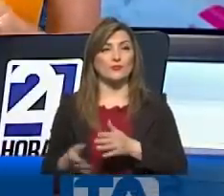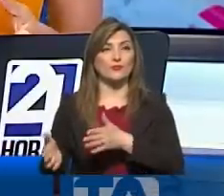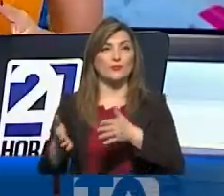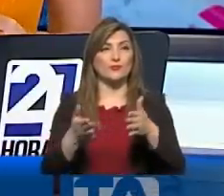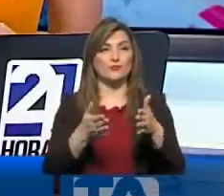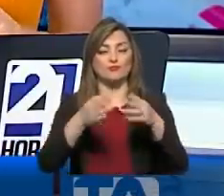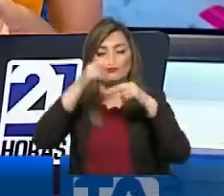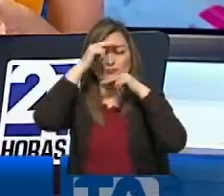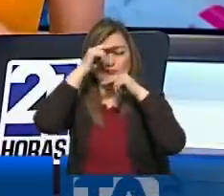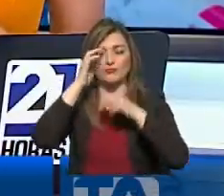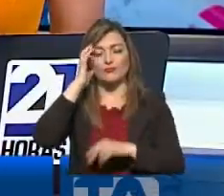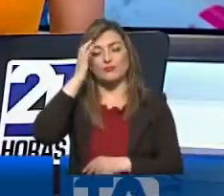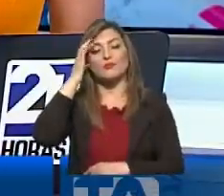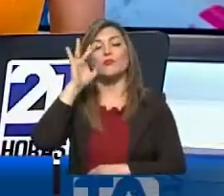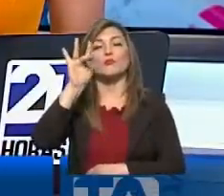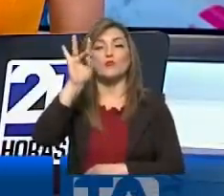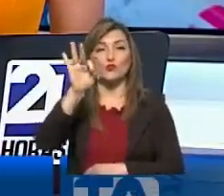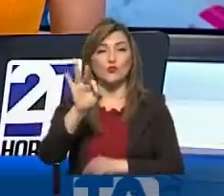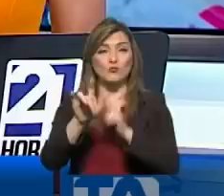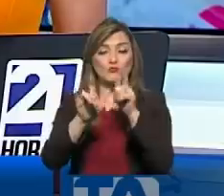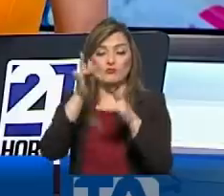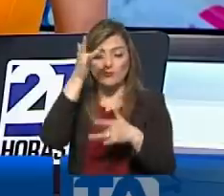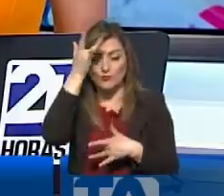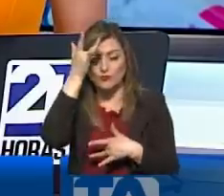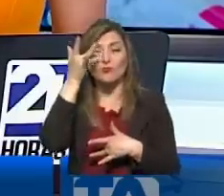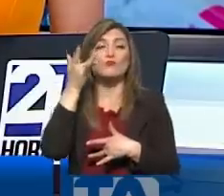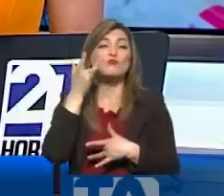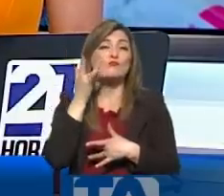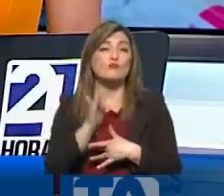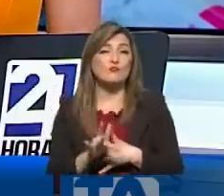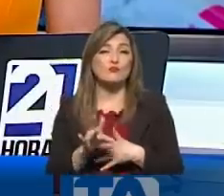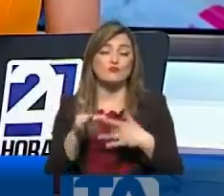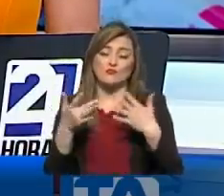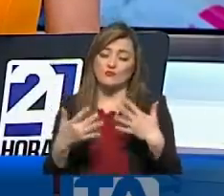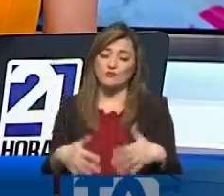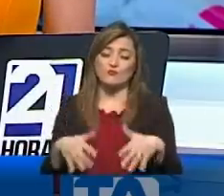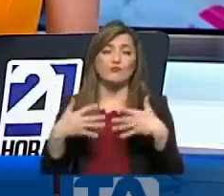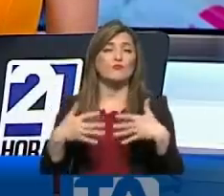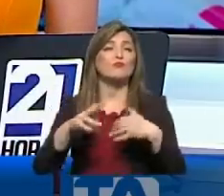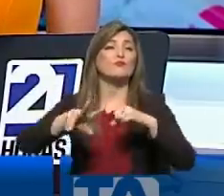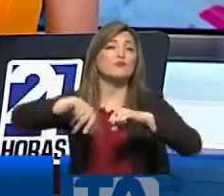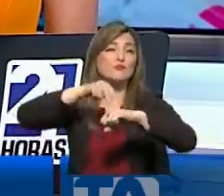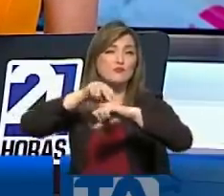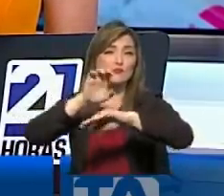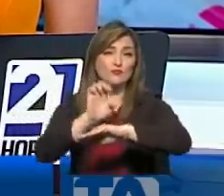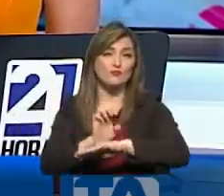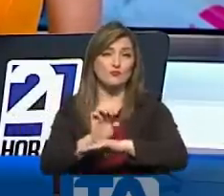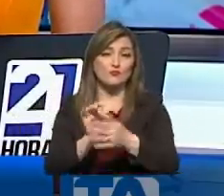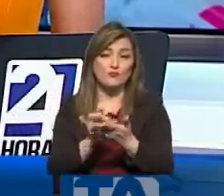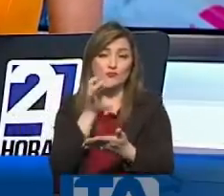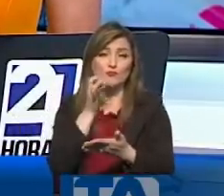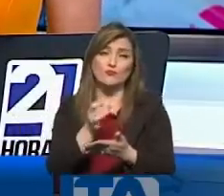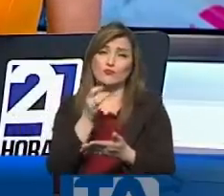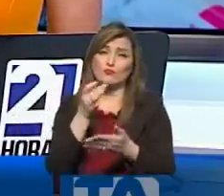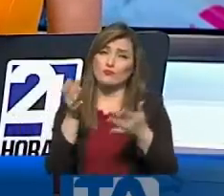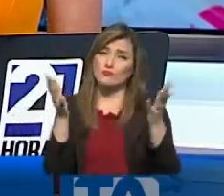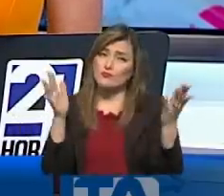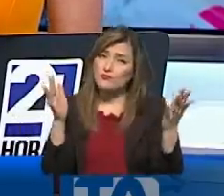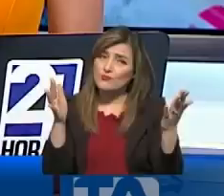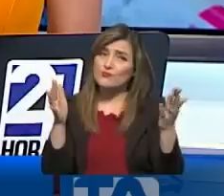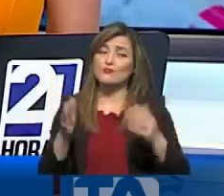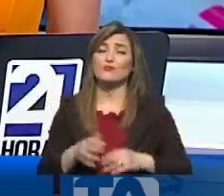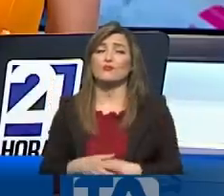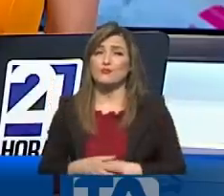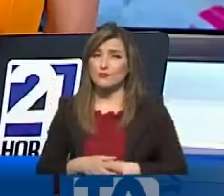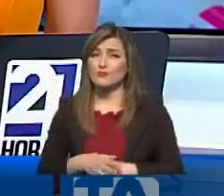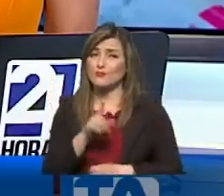Noticia preocupante. 89 pacientes con enfermedades raras o catastróficas a nivel nacional han dejado de recibir sus medicamentos